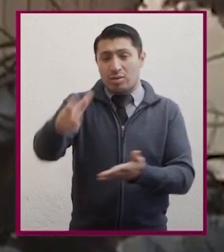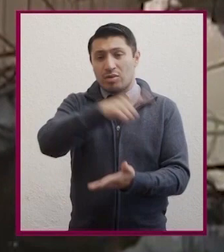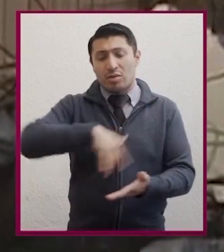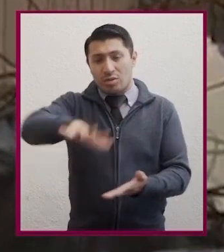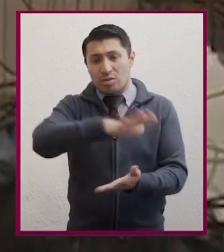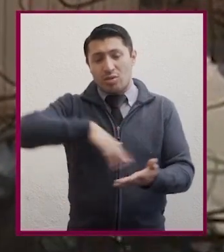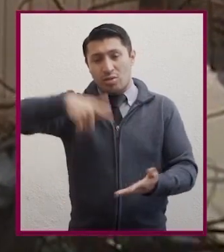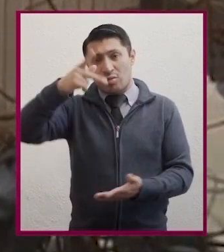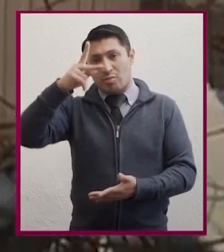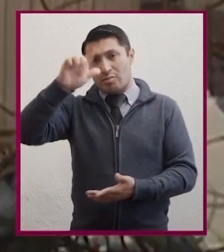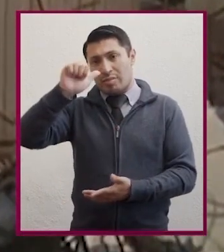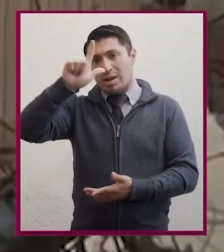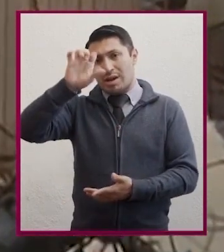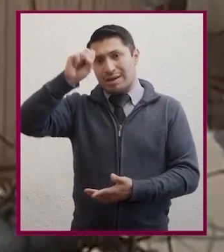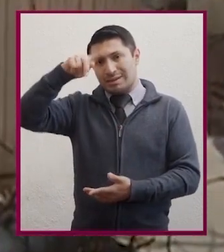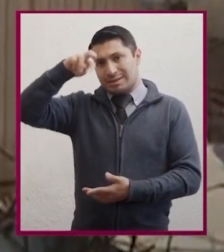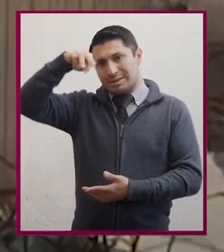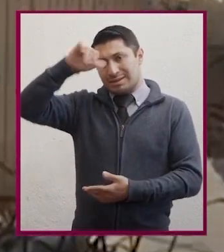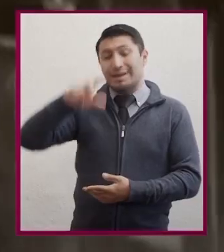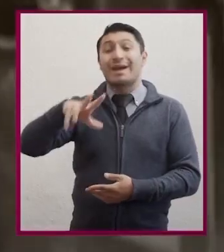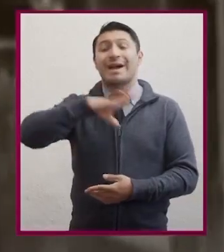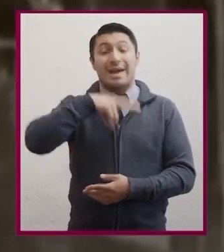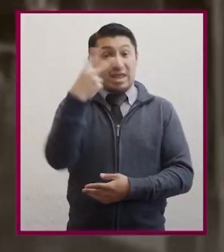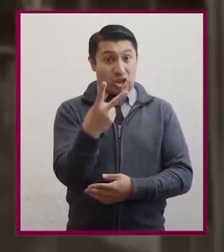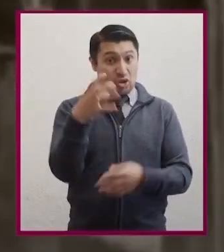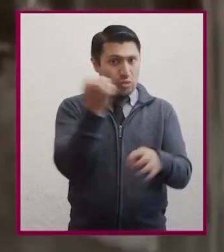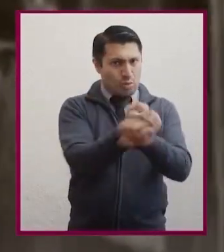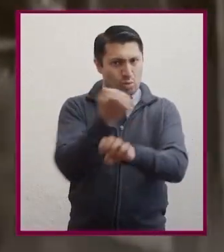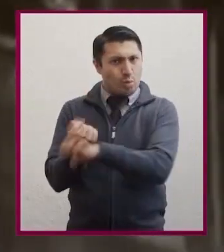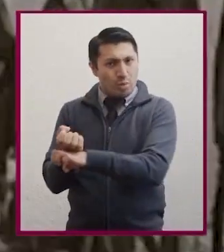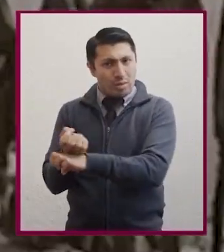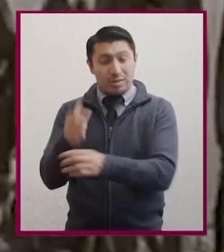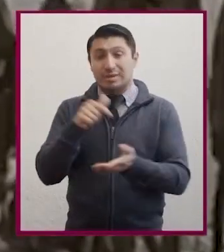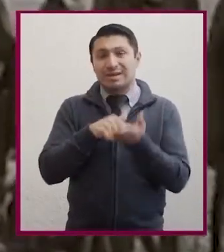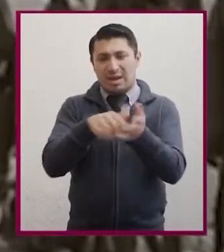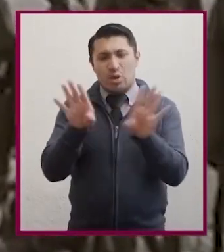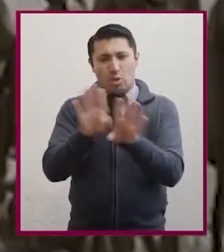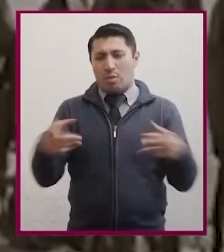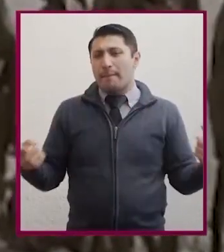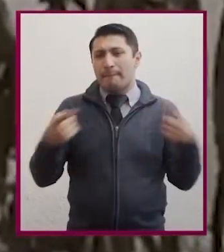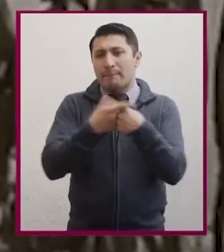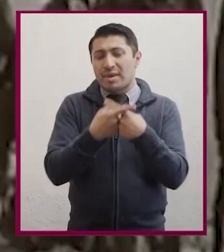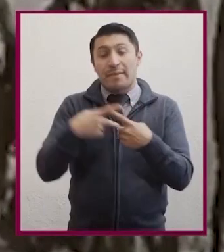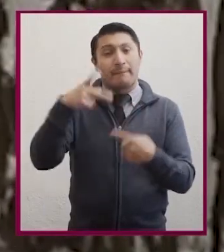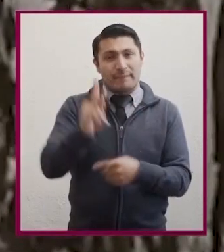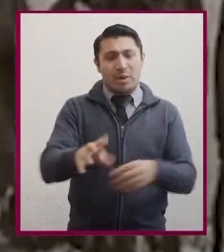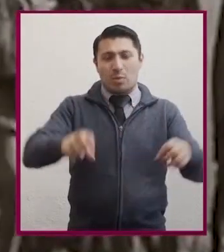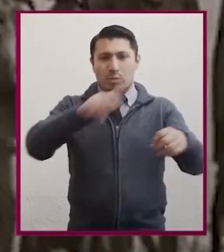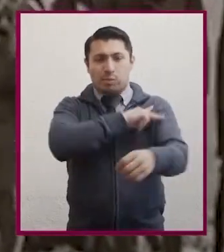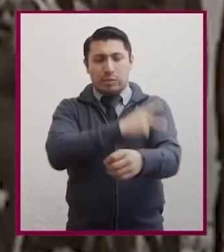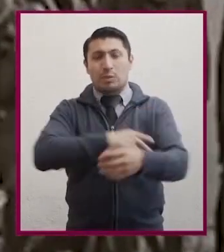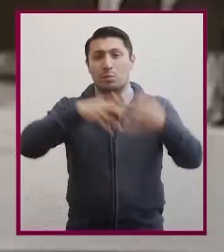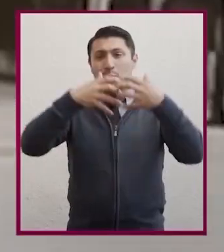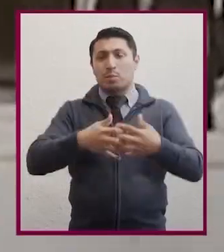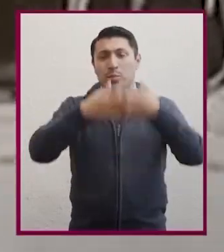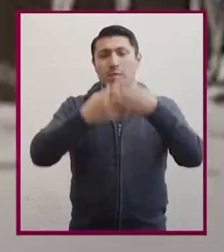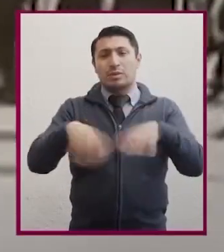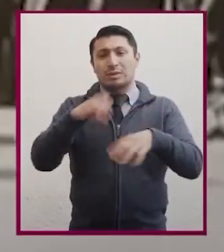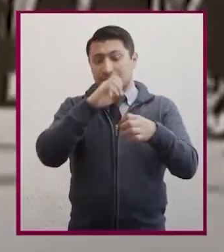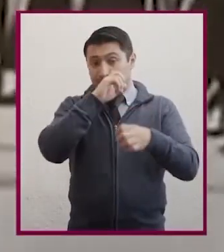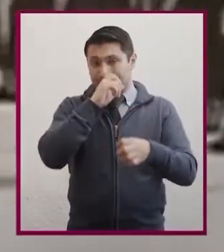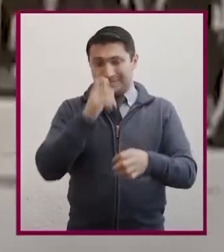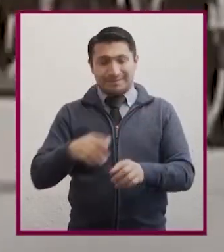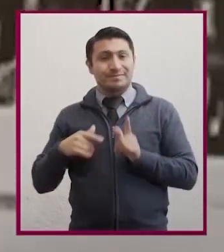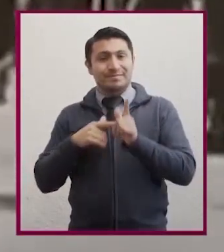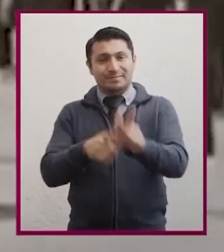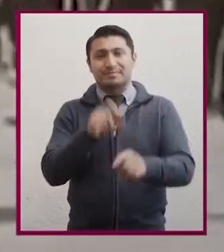Palestina. ¿Un mismo territorio para dos estados? La propuesta fue contradictoria, pero las potencias industriales seguían la